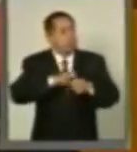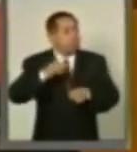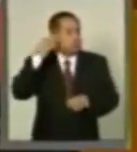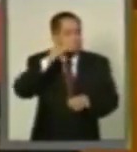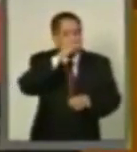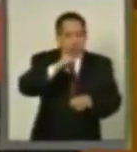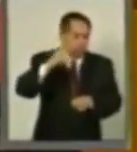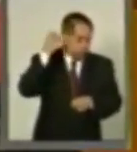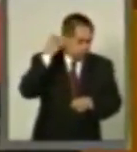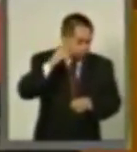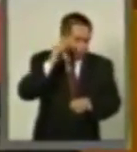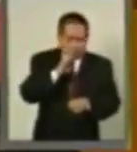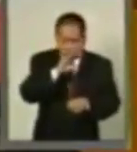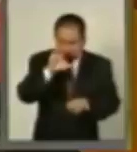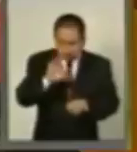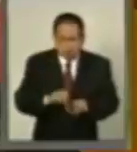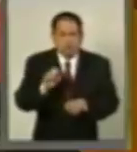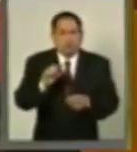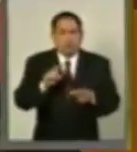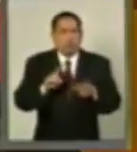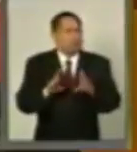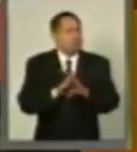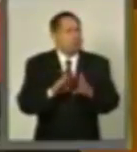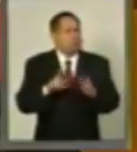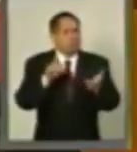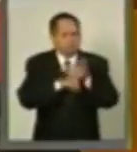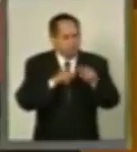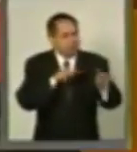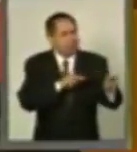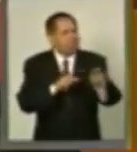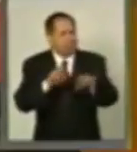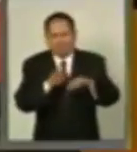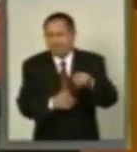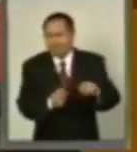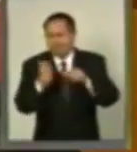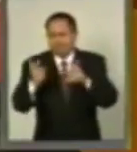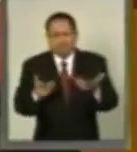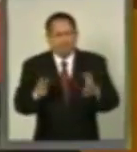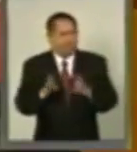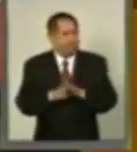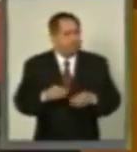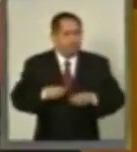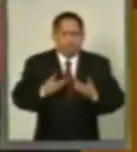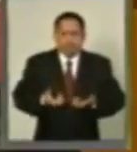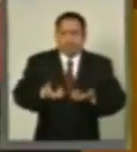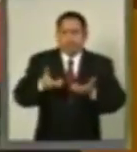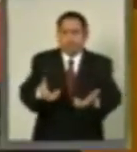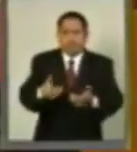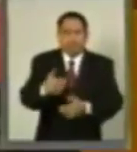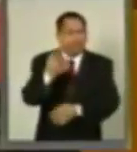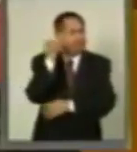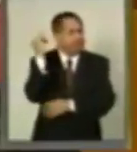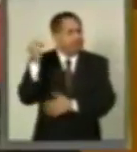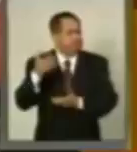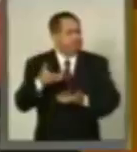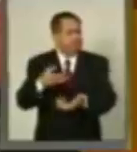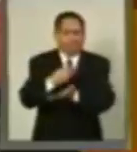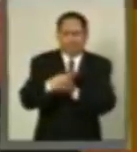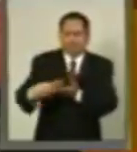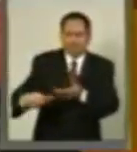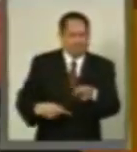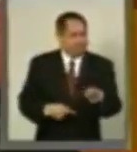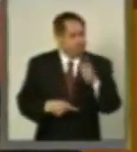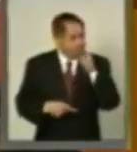Michoacán, Oaxaca, Baja California Sur, y están viviendo en plena calle, en los jardines,